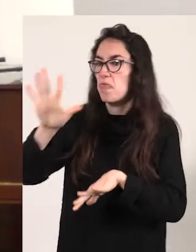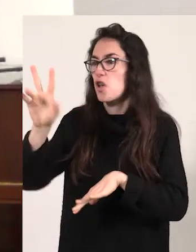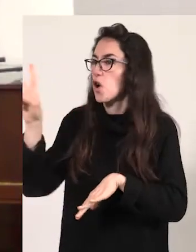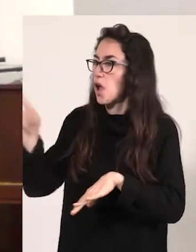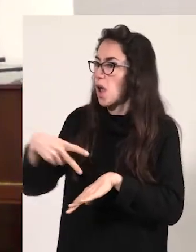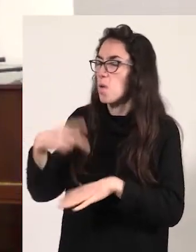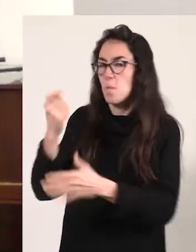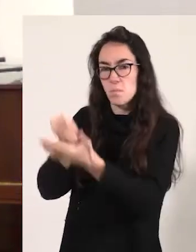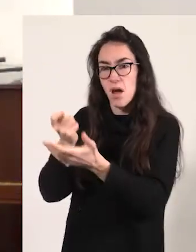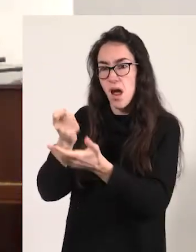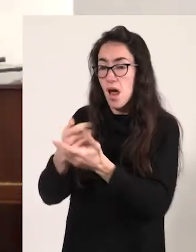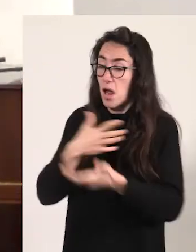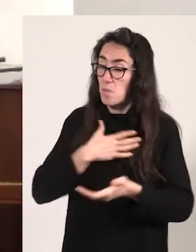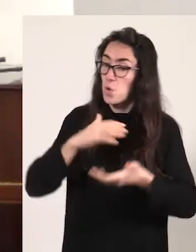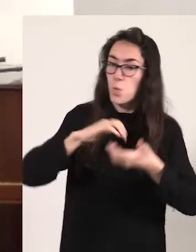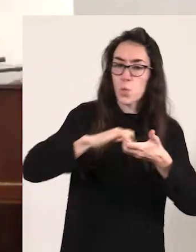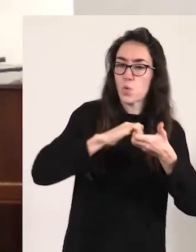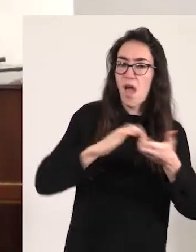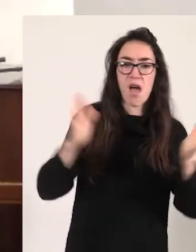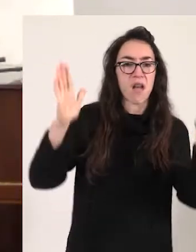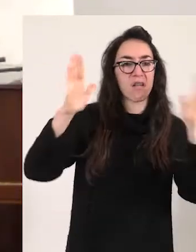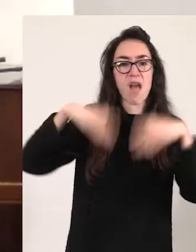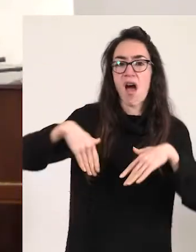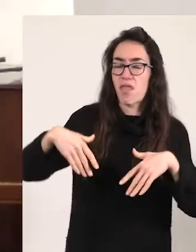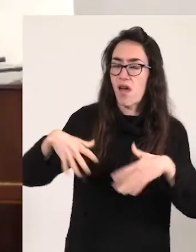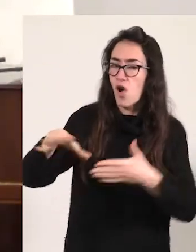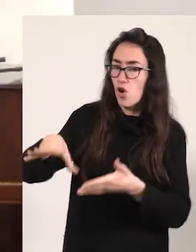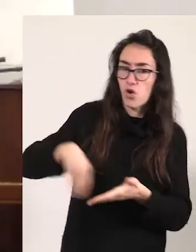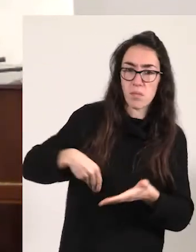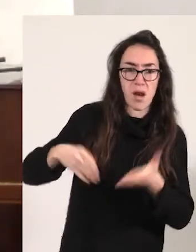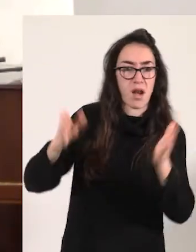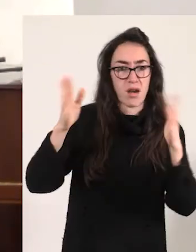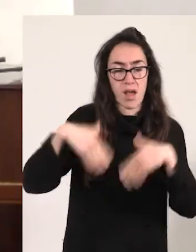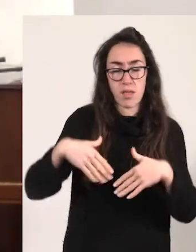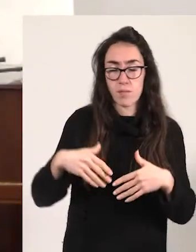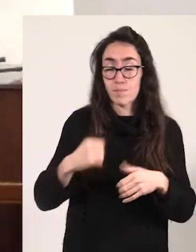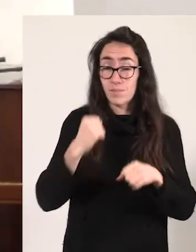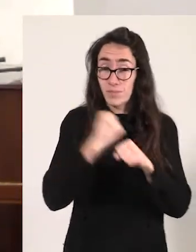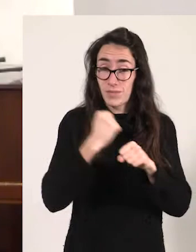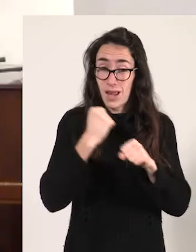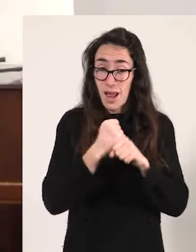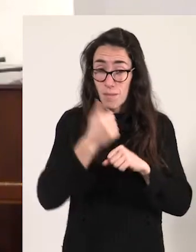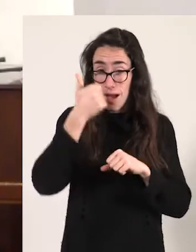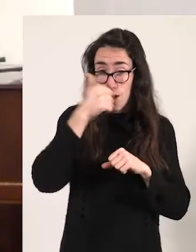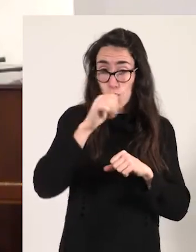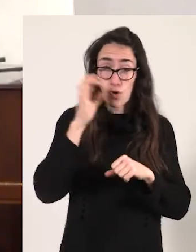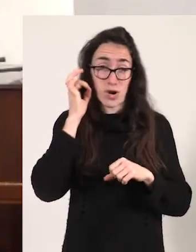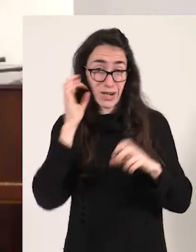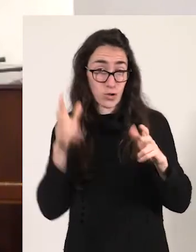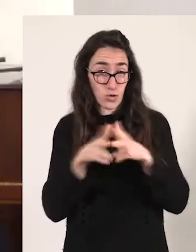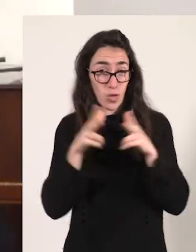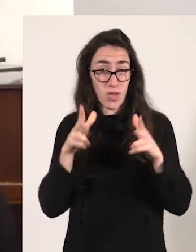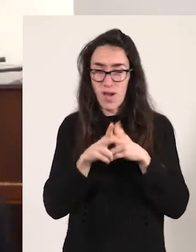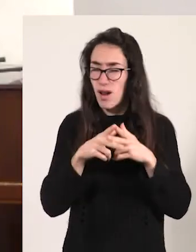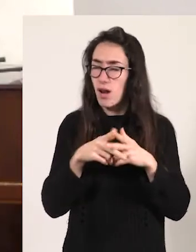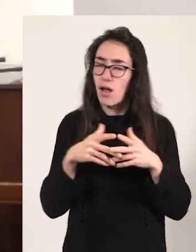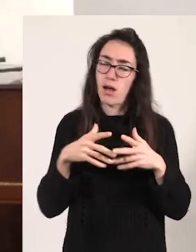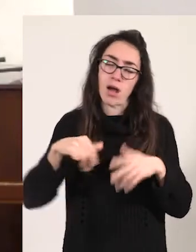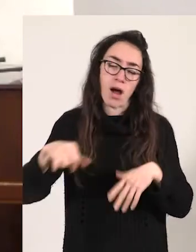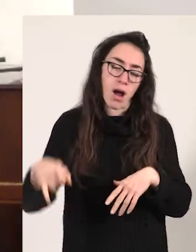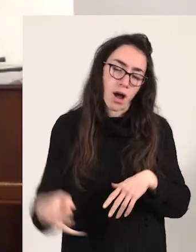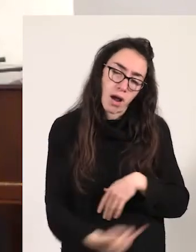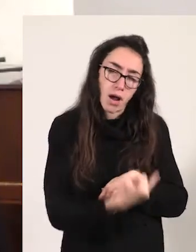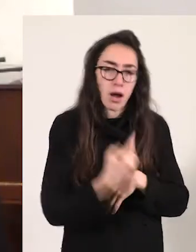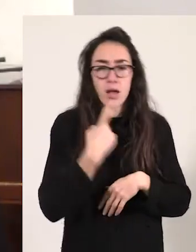673,5 euros, ahí la cantidad exacta, y mi cuñada no tiene nada, ¿no? O sea, los trabajadores y las trabajadoras sociales están